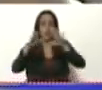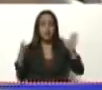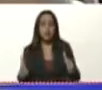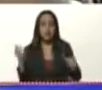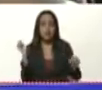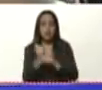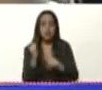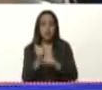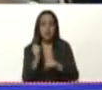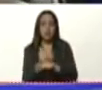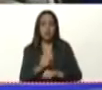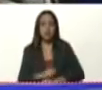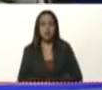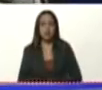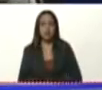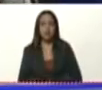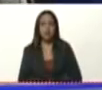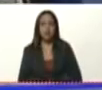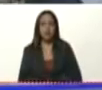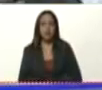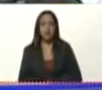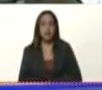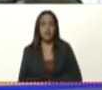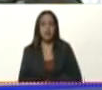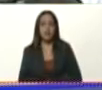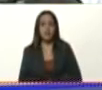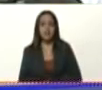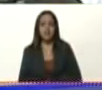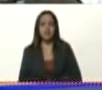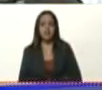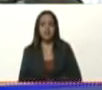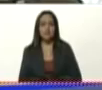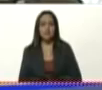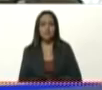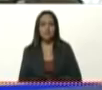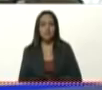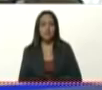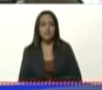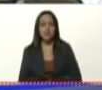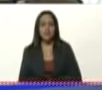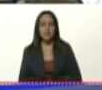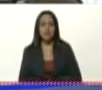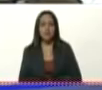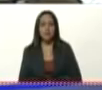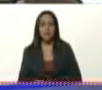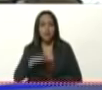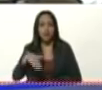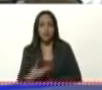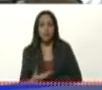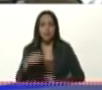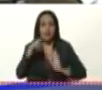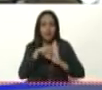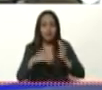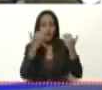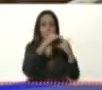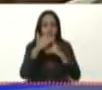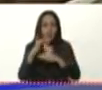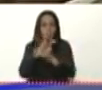con mi jefe padrino y el comandante estratégico operacional para establecer los niveles y las